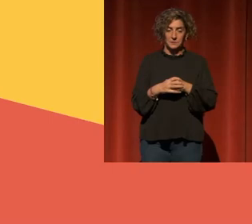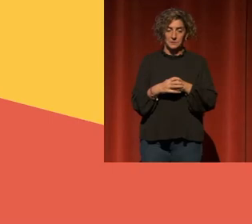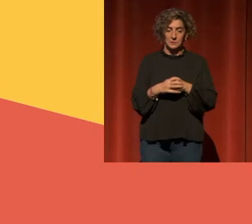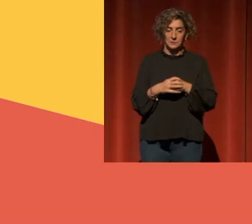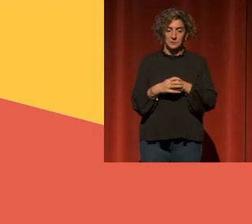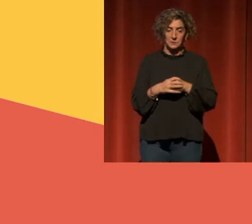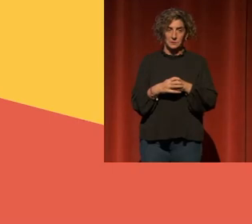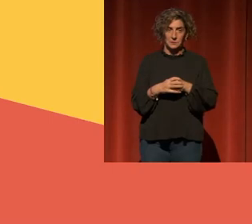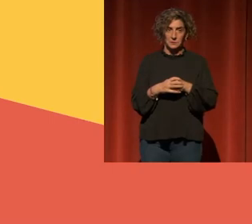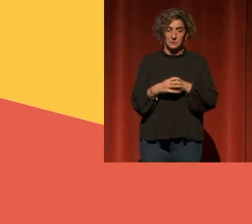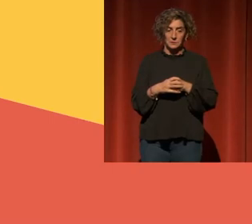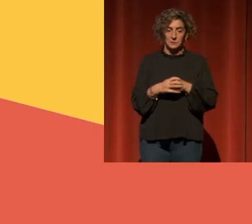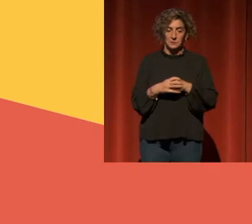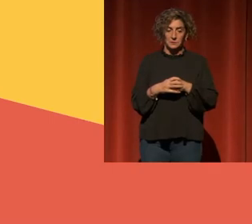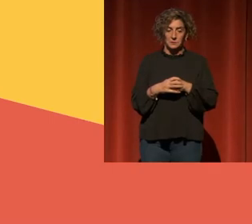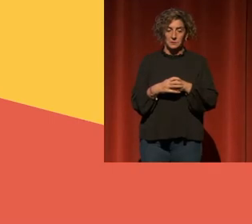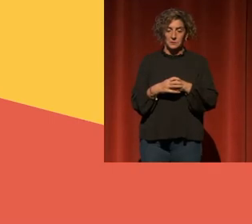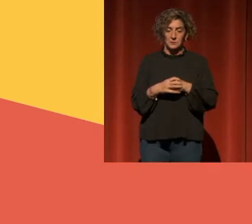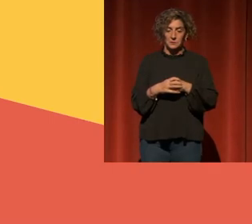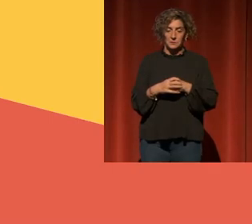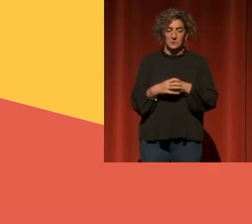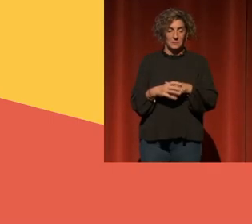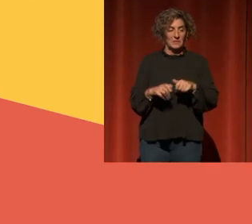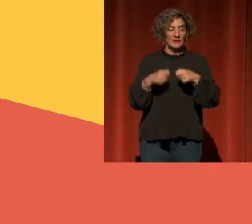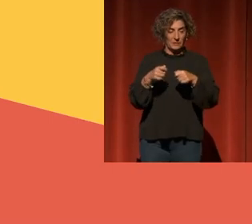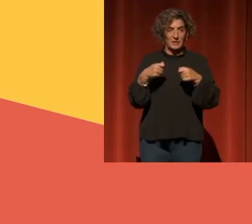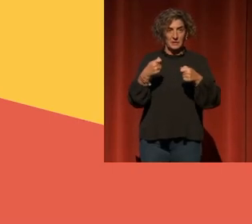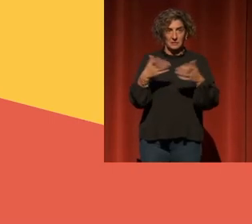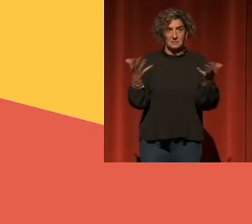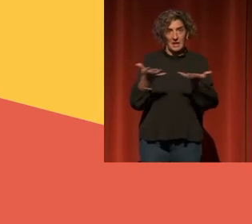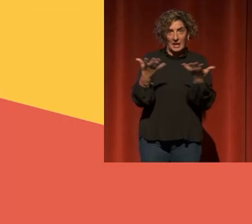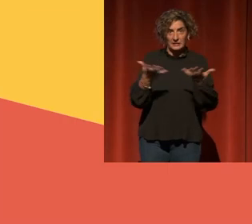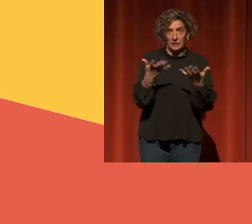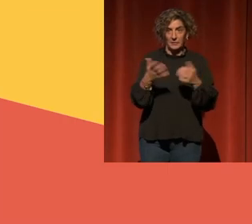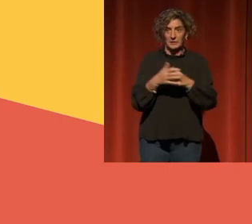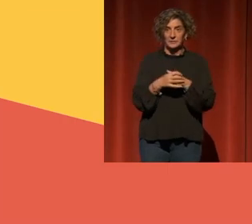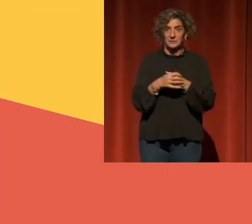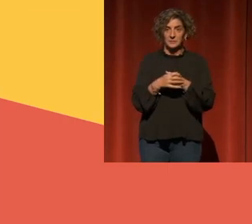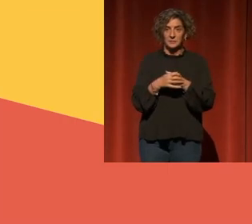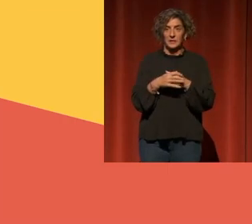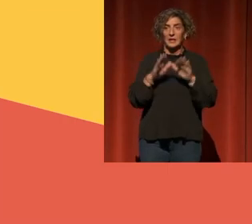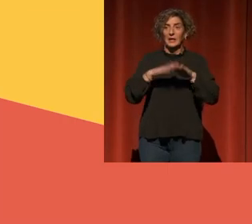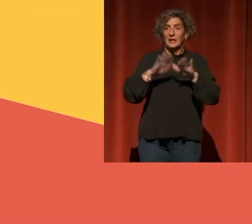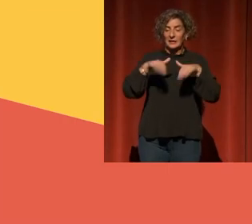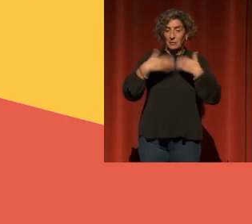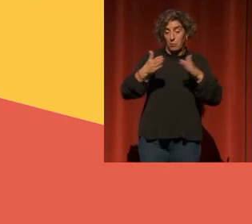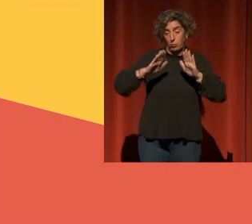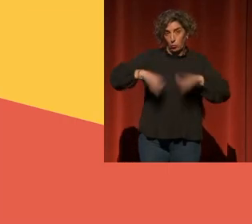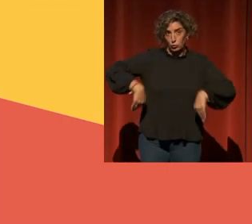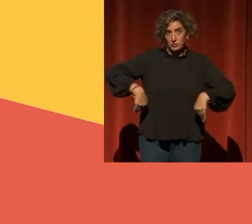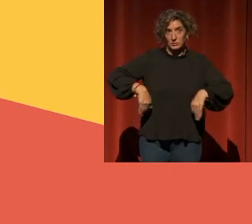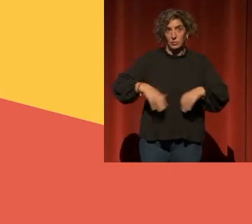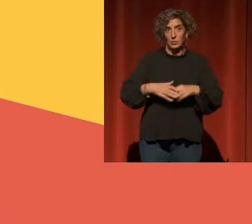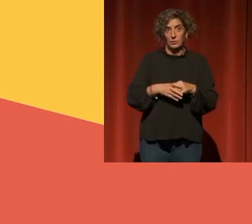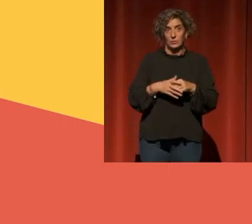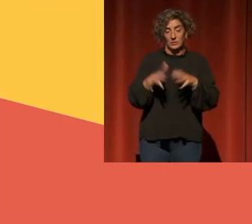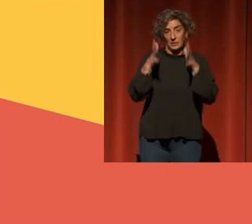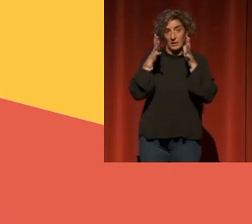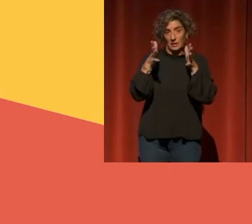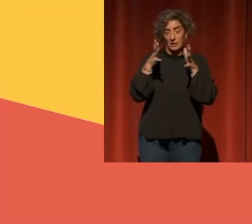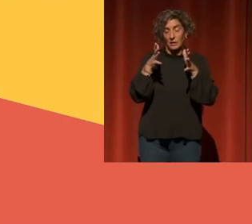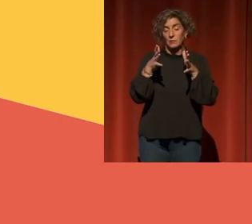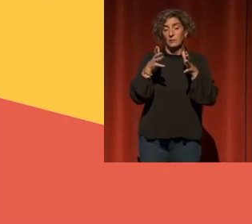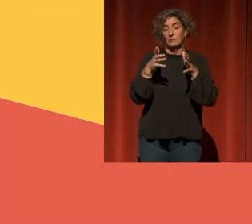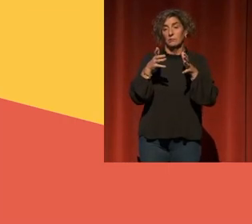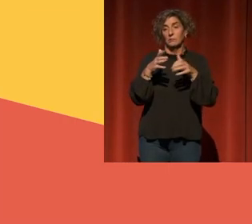en en Bueno también alentaban a que así fuese y también por último recomendaron a